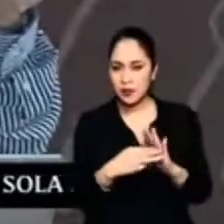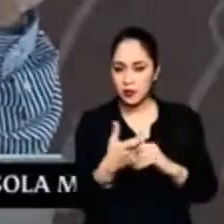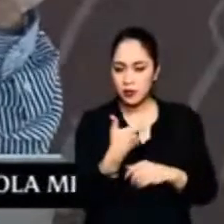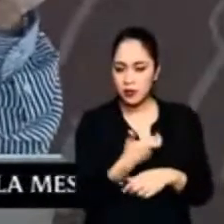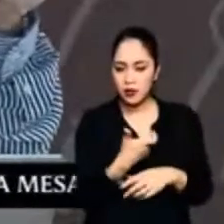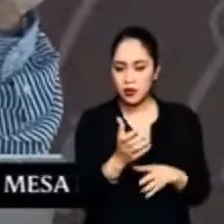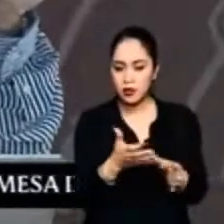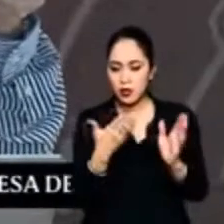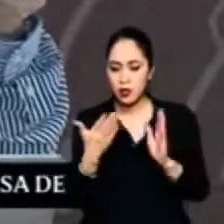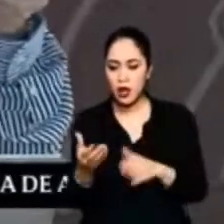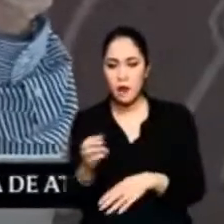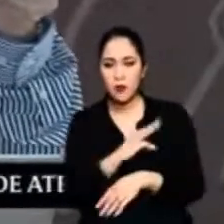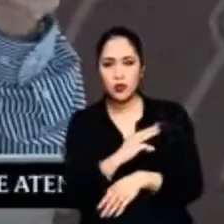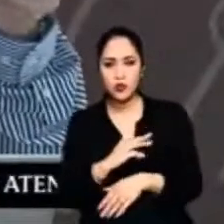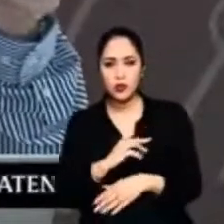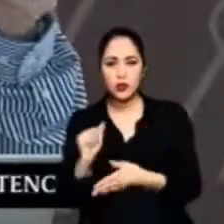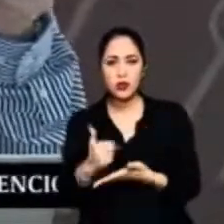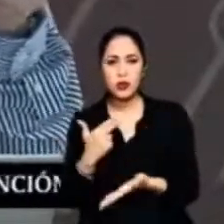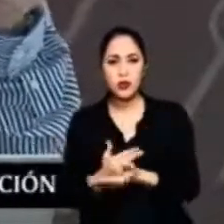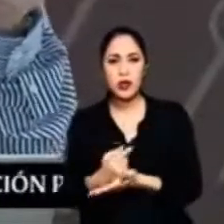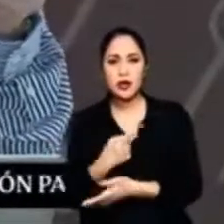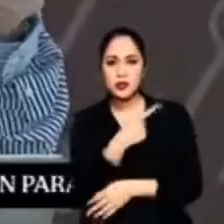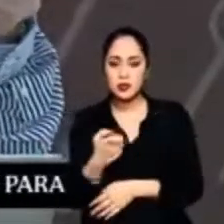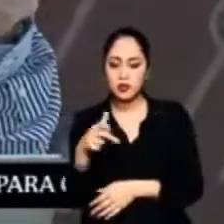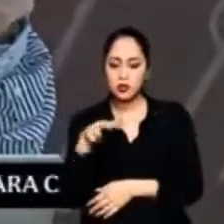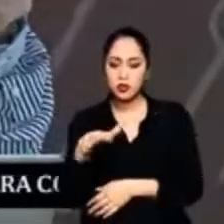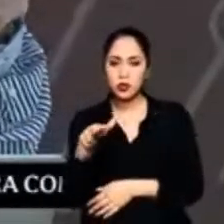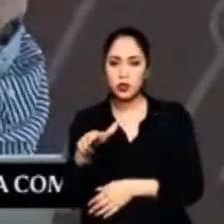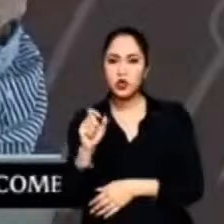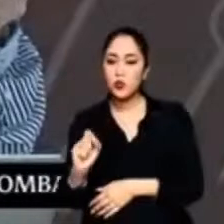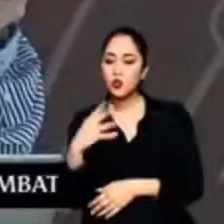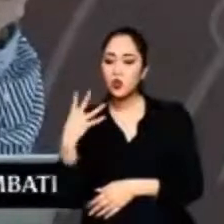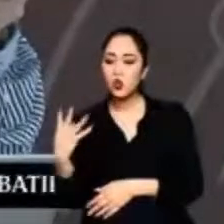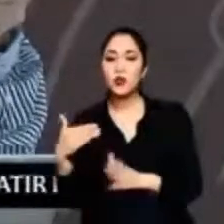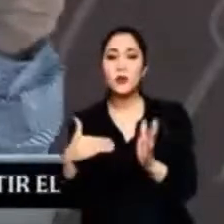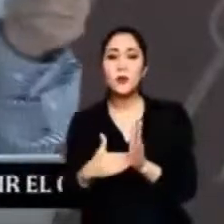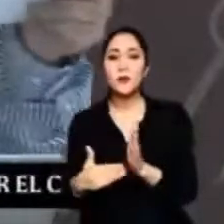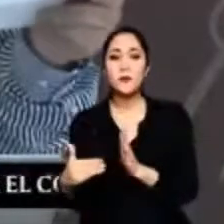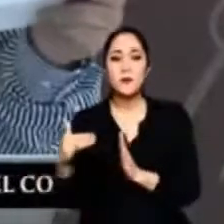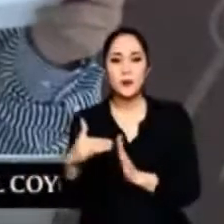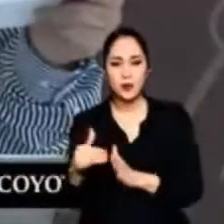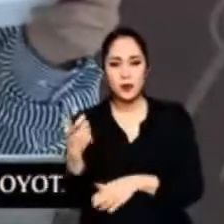Está el municipio de Ahome con 118.4 millones de pesos.